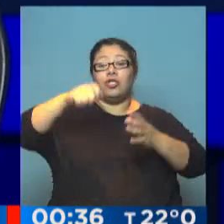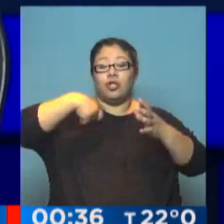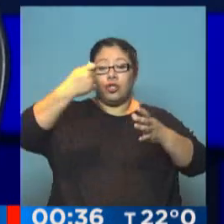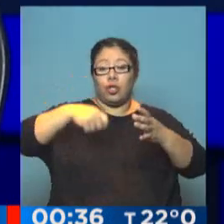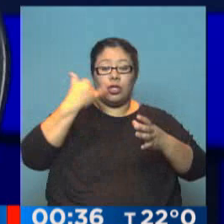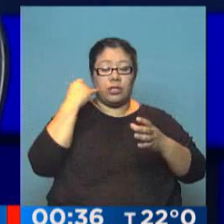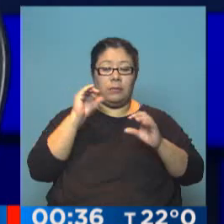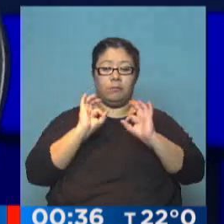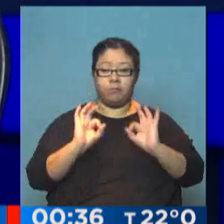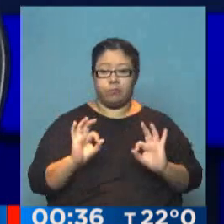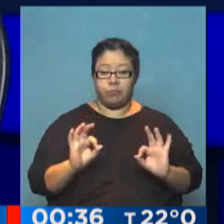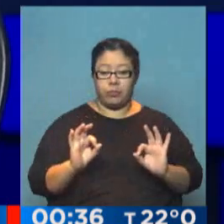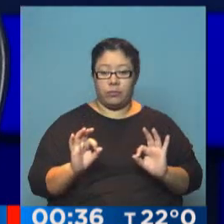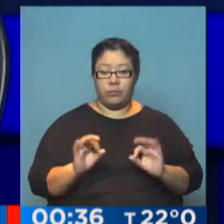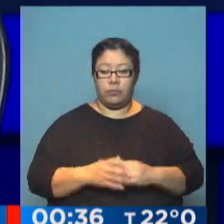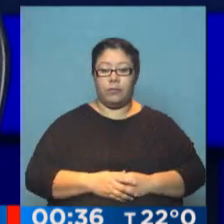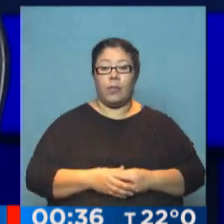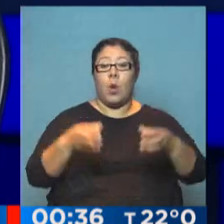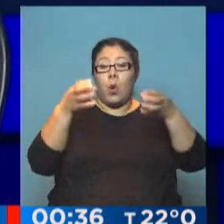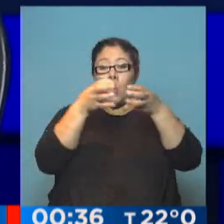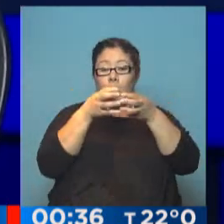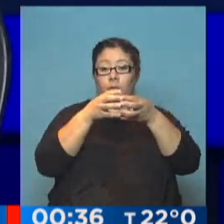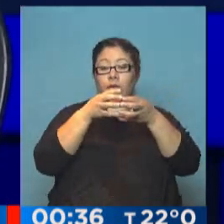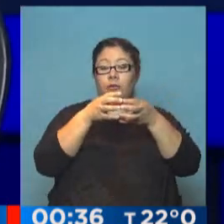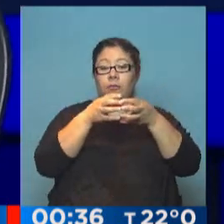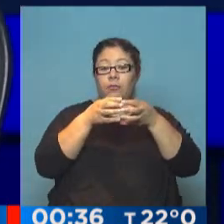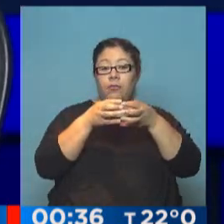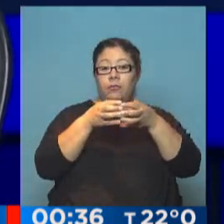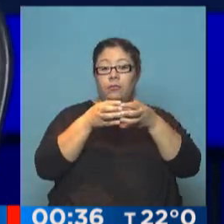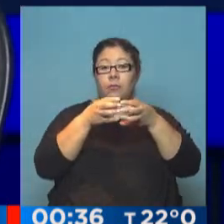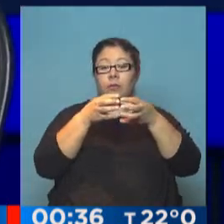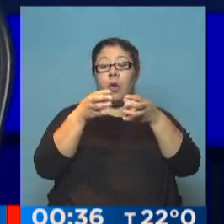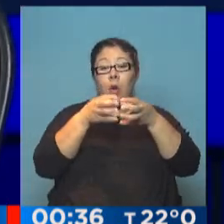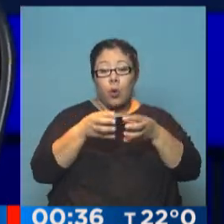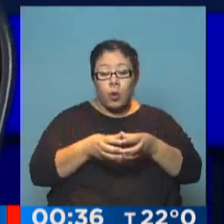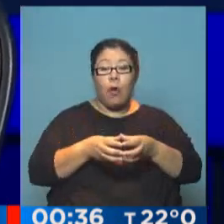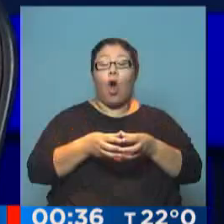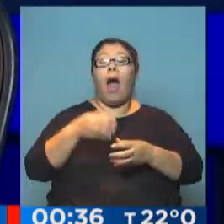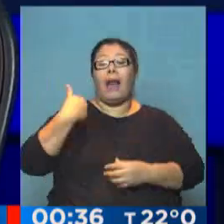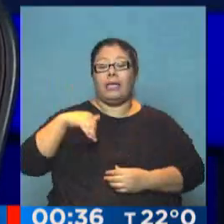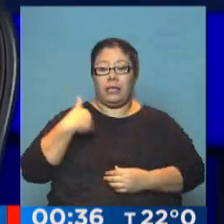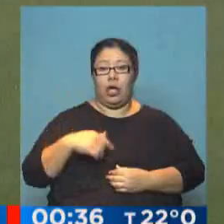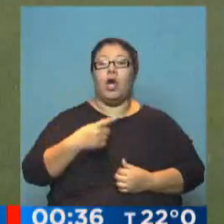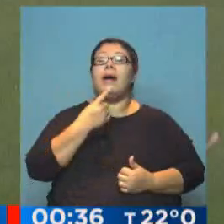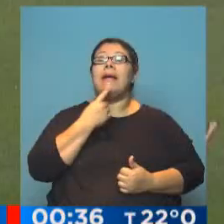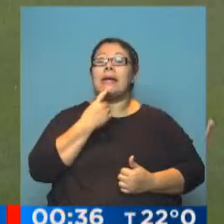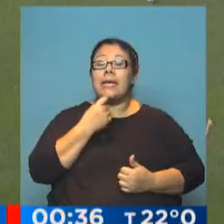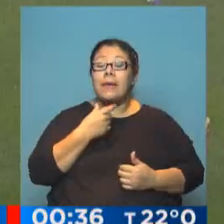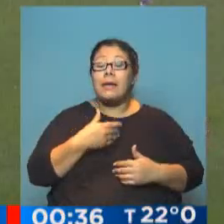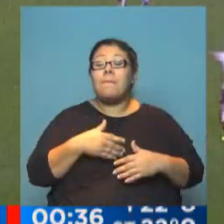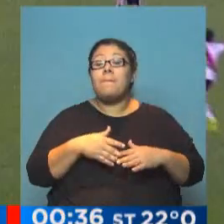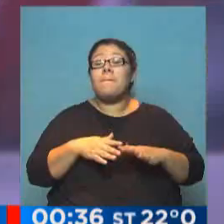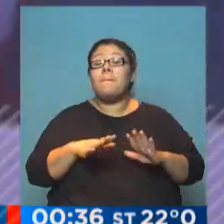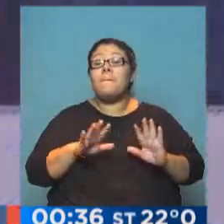ya, conformados los grupos, delimitados sería, donde van a participar los argentinos. River, tal vez del resto